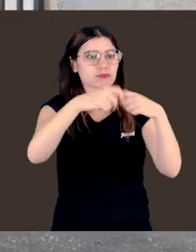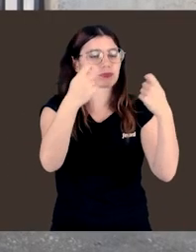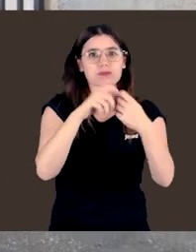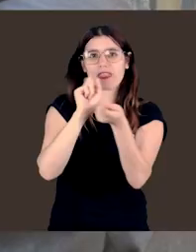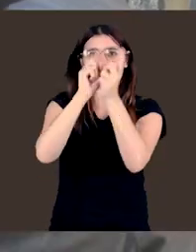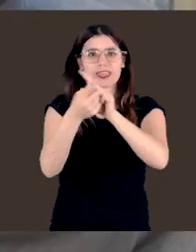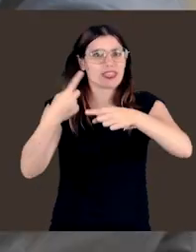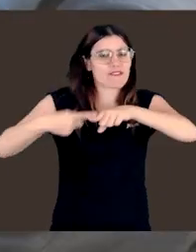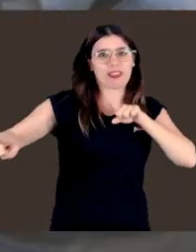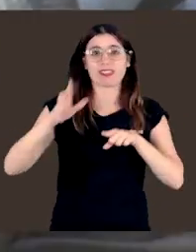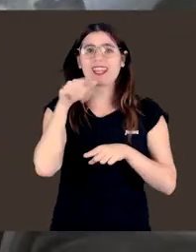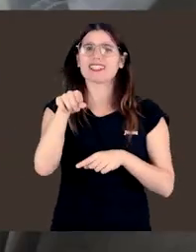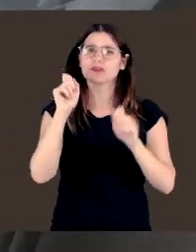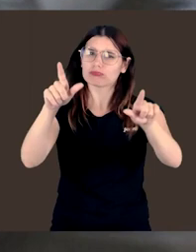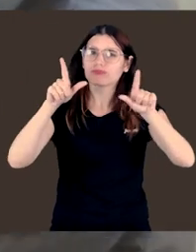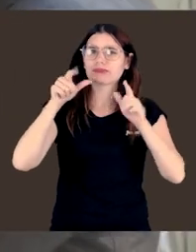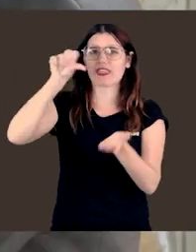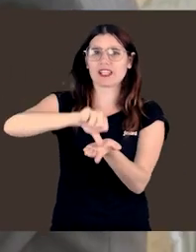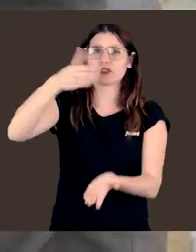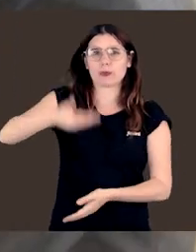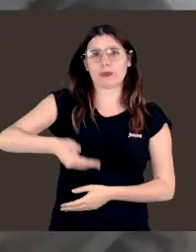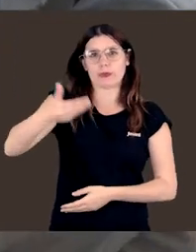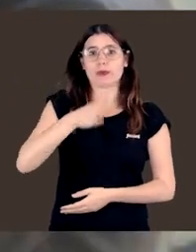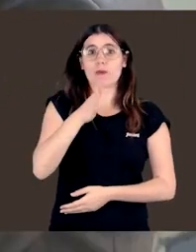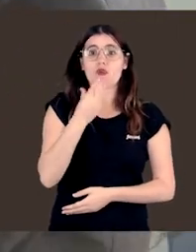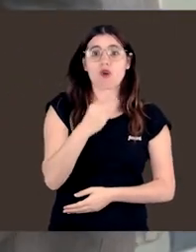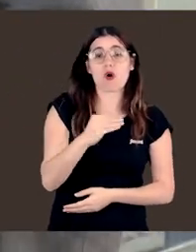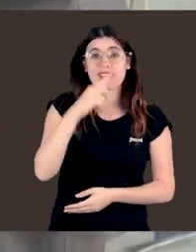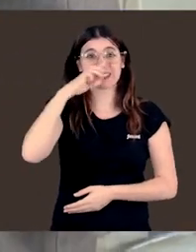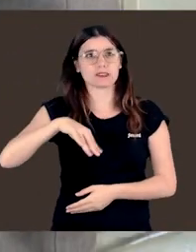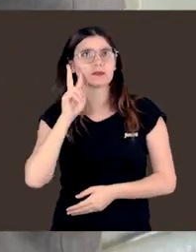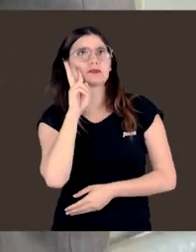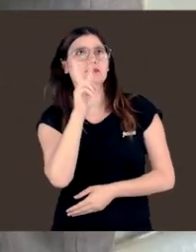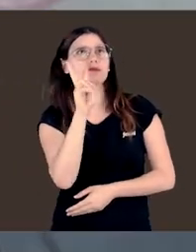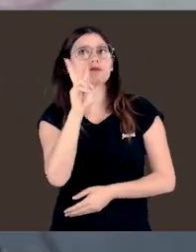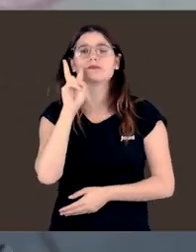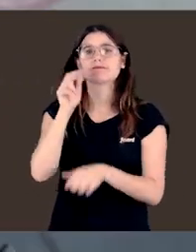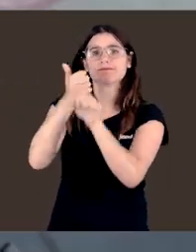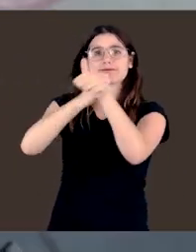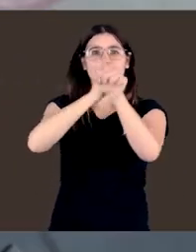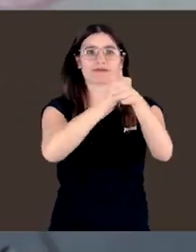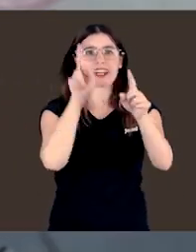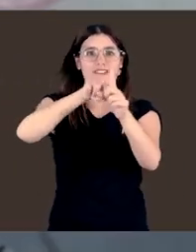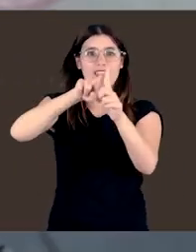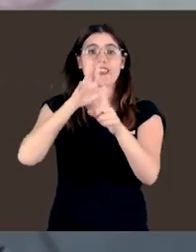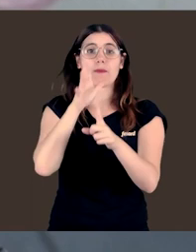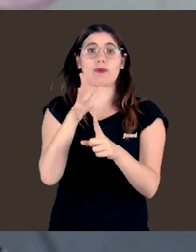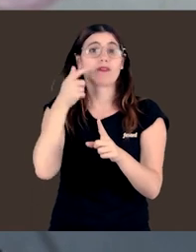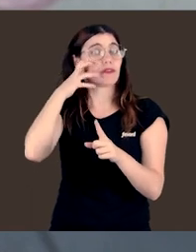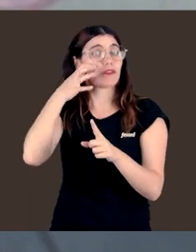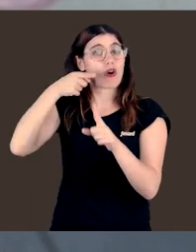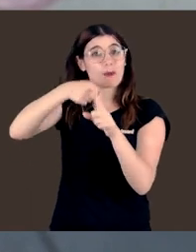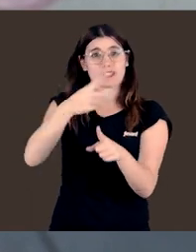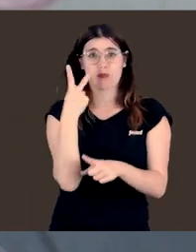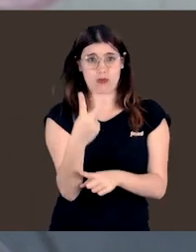tecnología, pues como María. Y ponerlo en lugares donde muchos jóvenes, niños y niñas, lo van a ver, que va a servir de referencia, porque